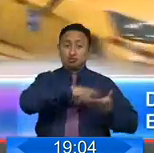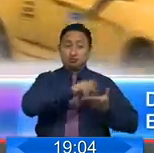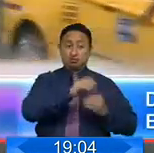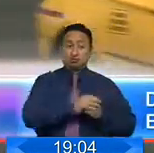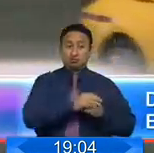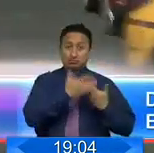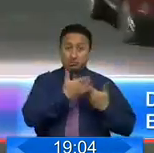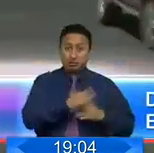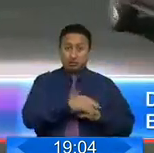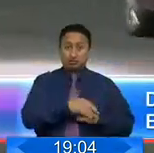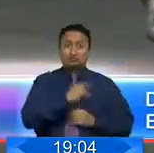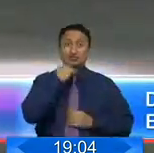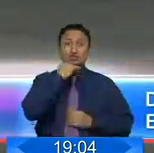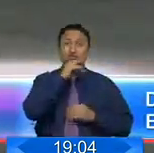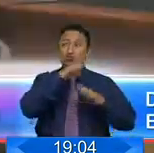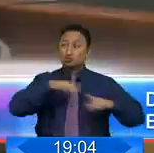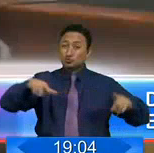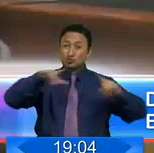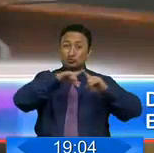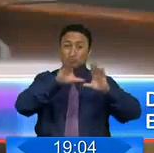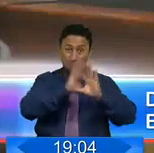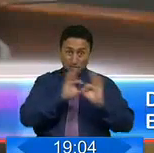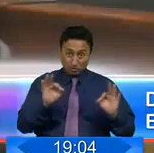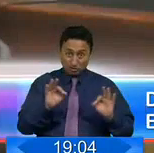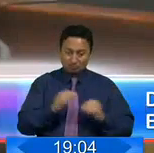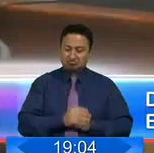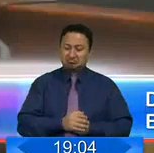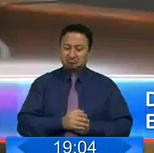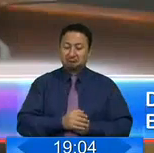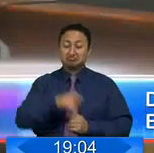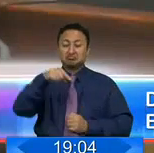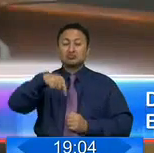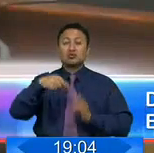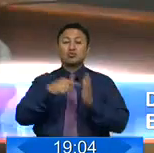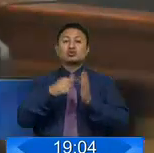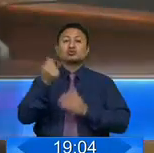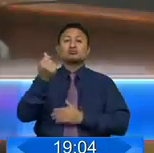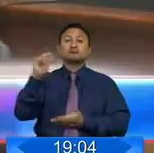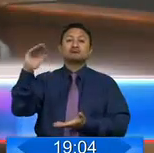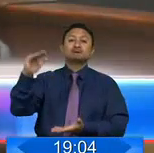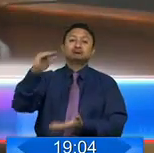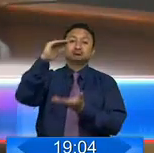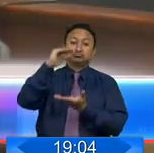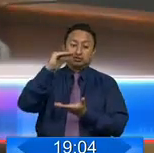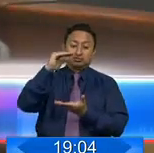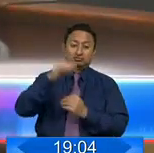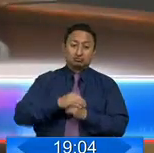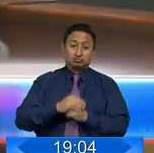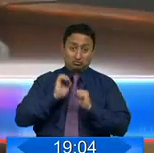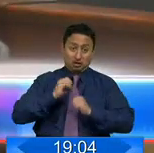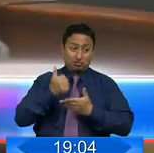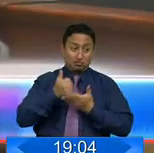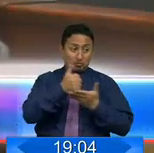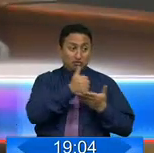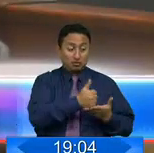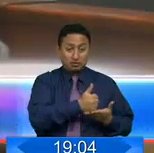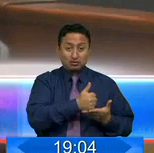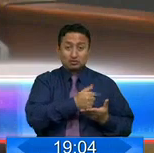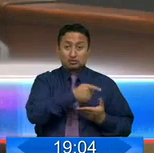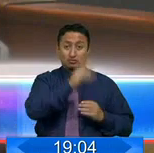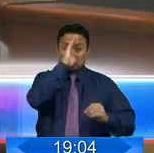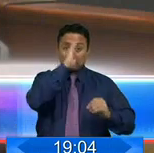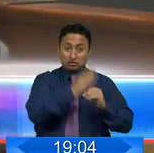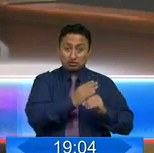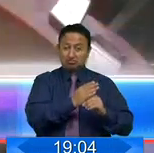reducir la contaminación ambiental. Lo recaudado por este impuesto no ha servido o no ha cumplido su